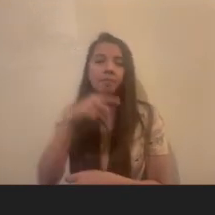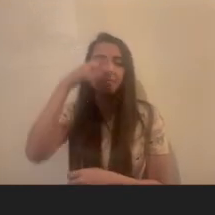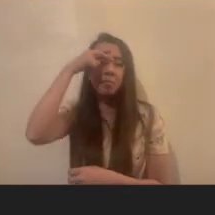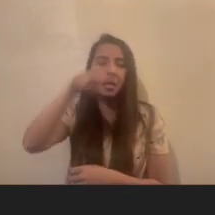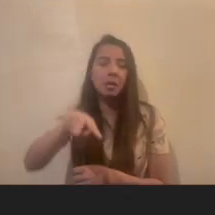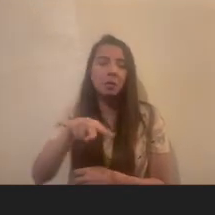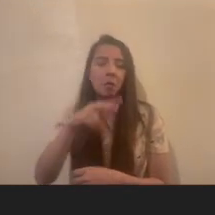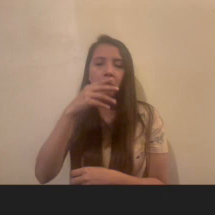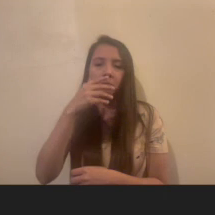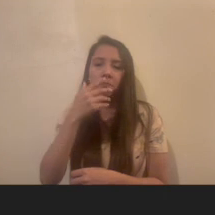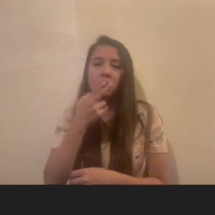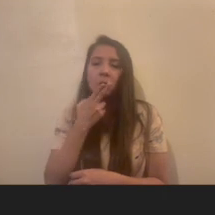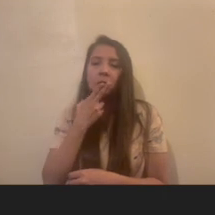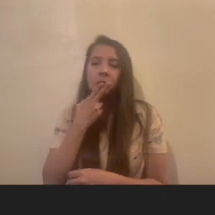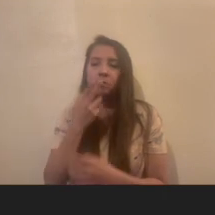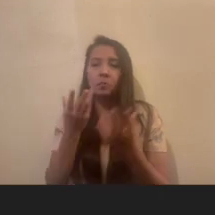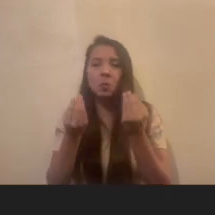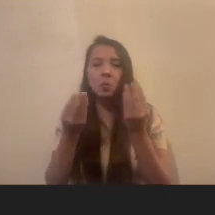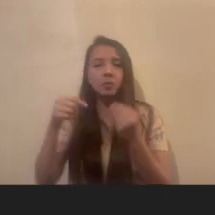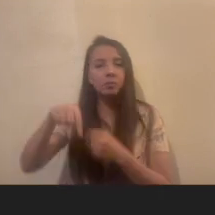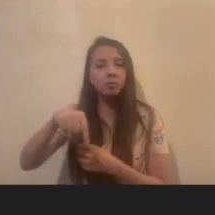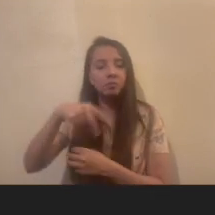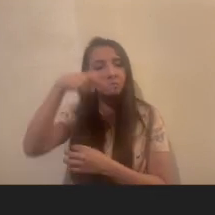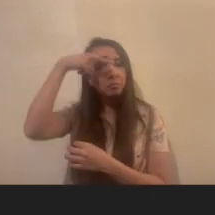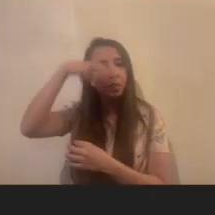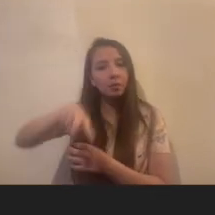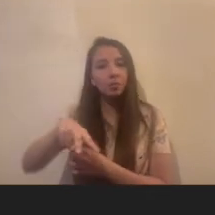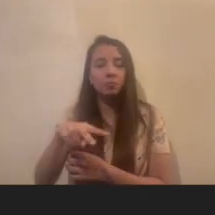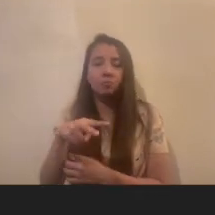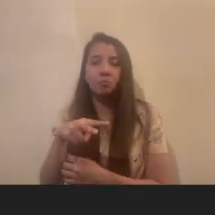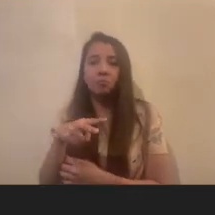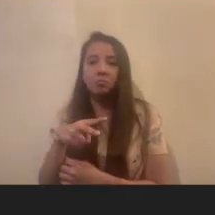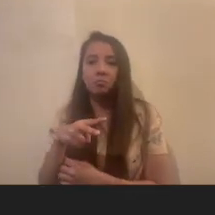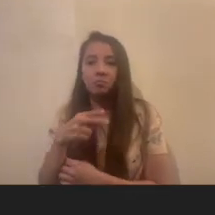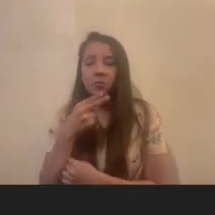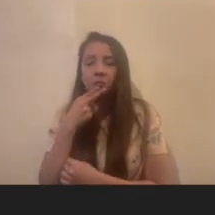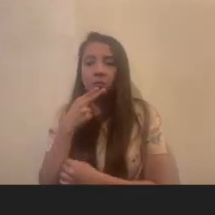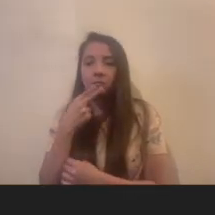También es famosa en México, ¿no? Se produce también en México